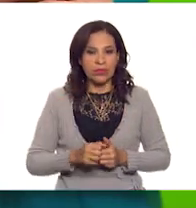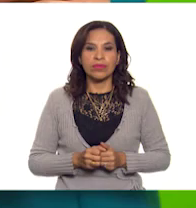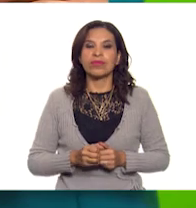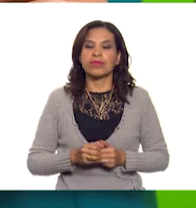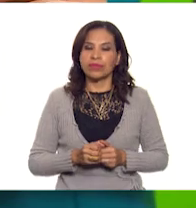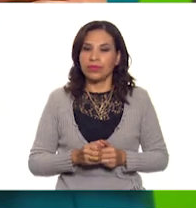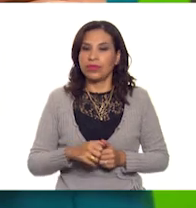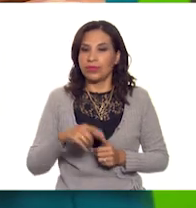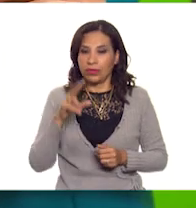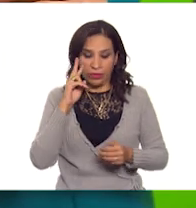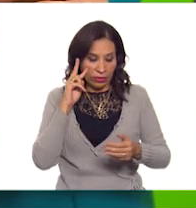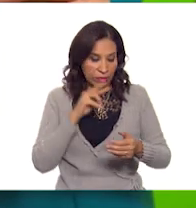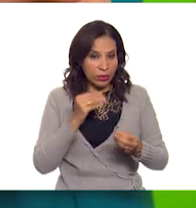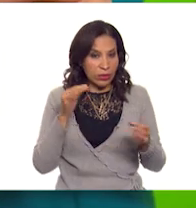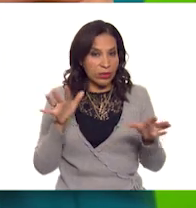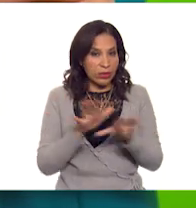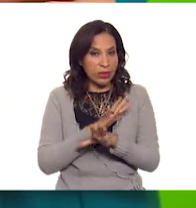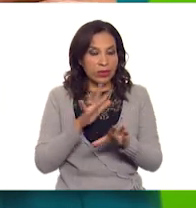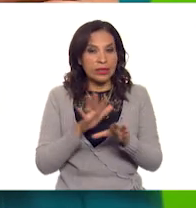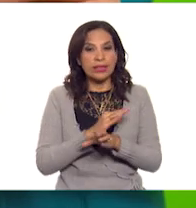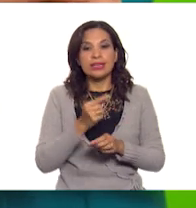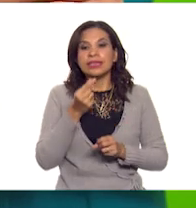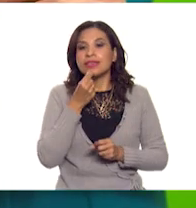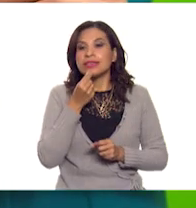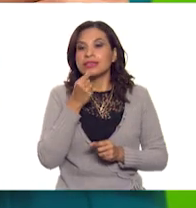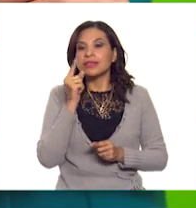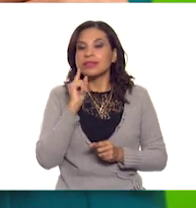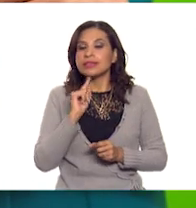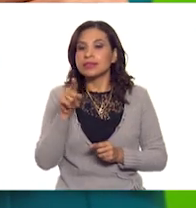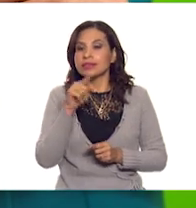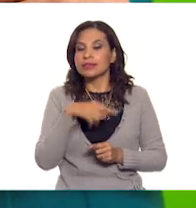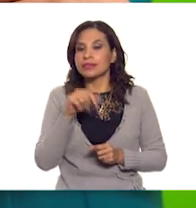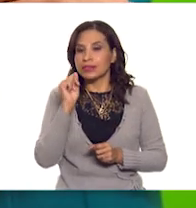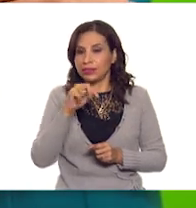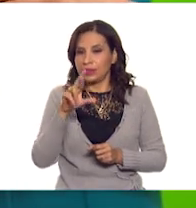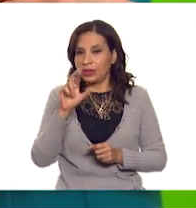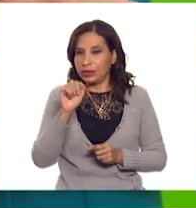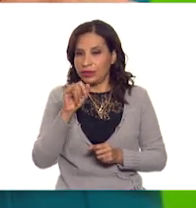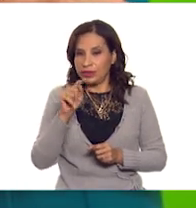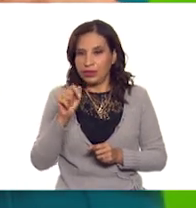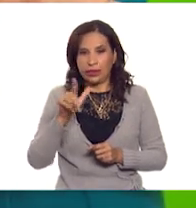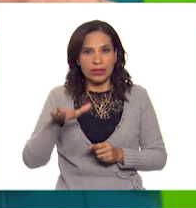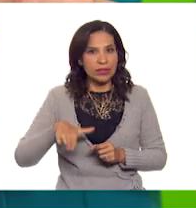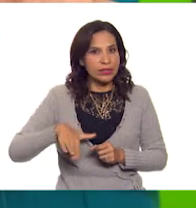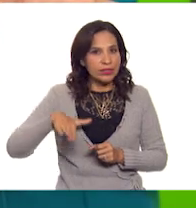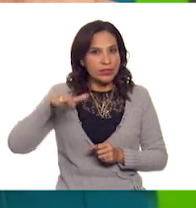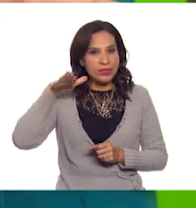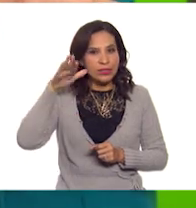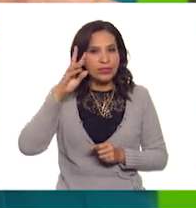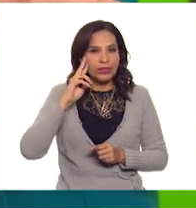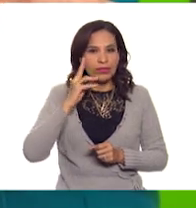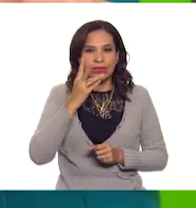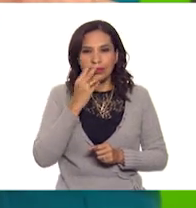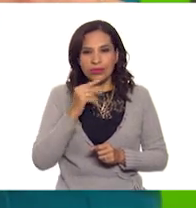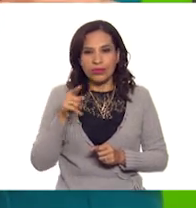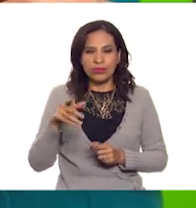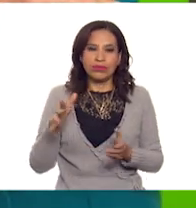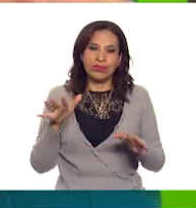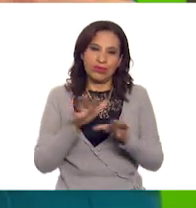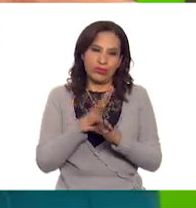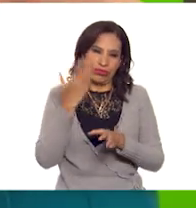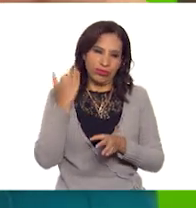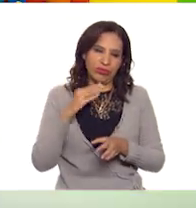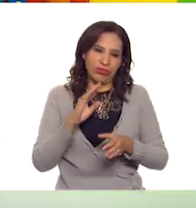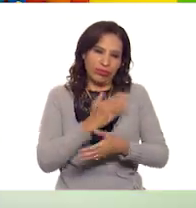Sí, se observan muchos cambios en las niñas y en los niños. Y en Rosita. ¡Híjole, cómo ha crecido! ¡Oh, Rosita bebé! Oh,